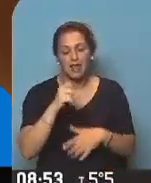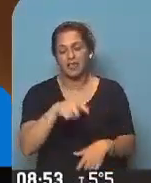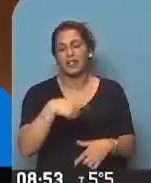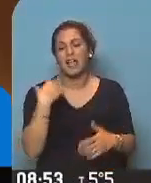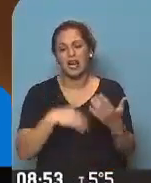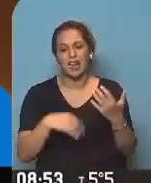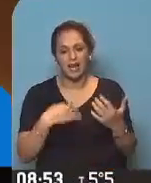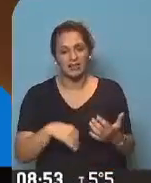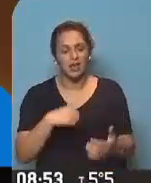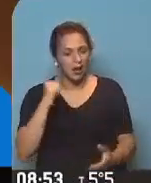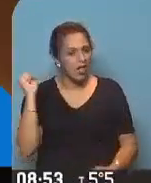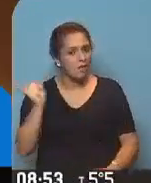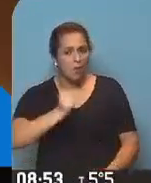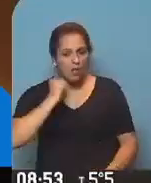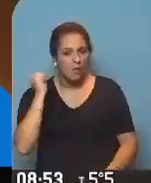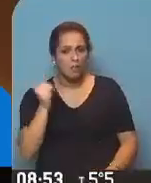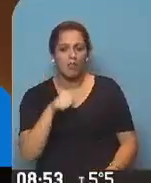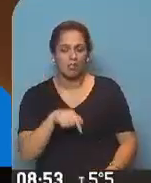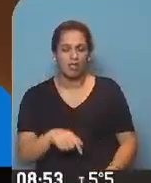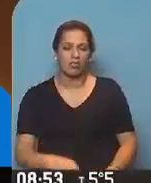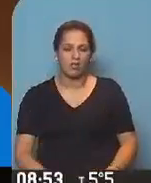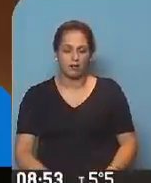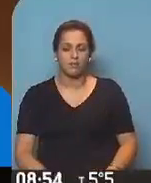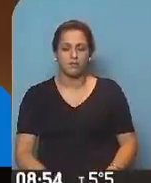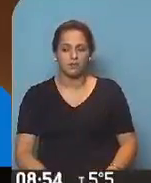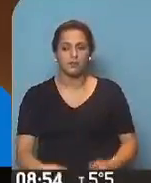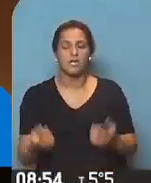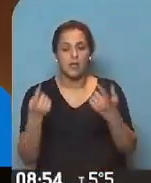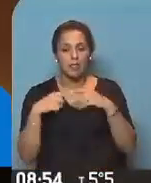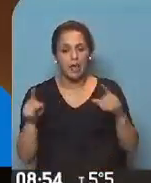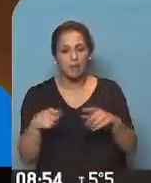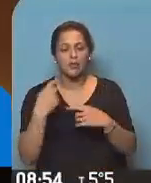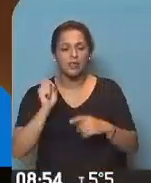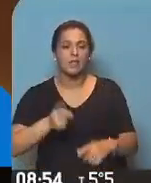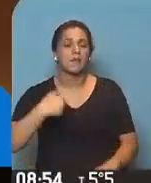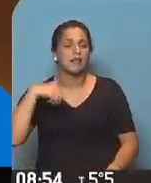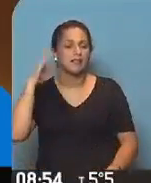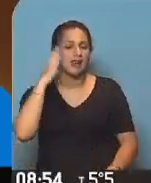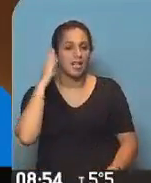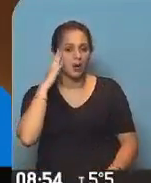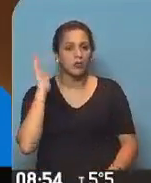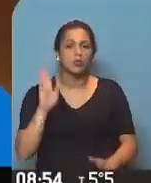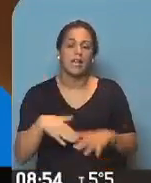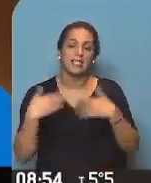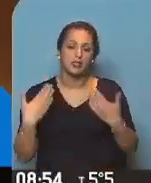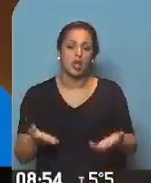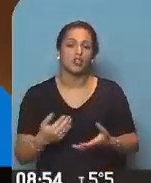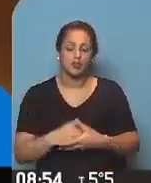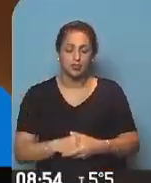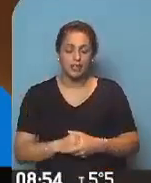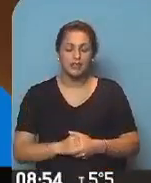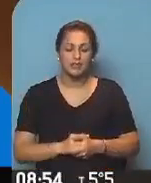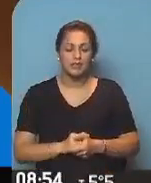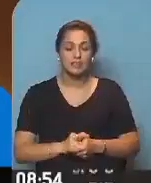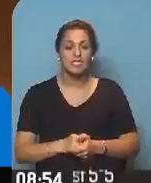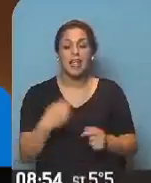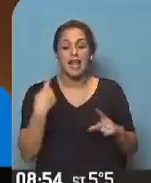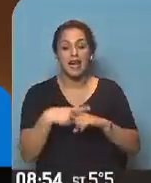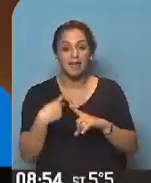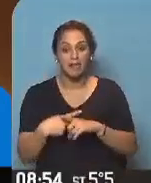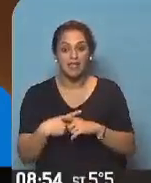realmente protagonista de la música y de la cultura entonces tratamos de que en el festival